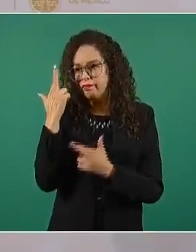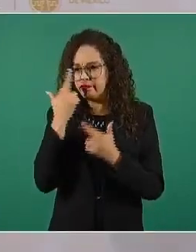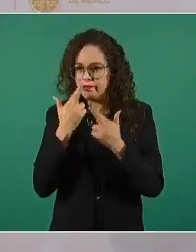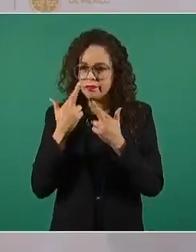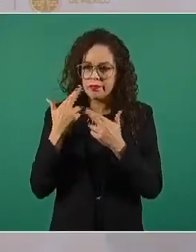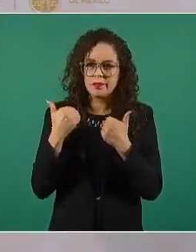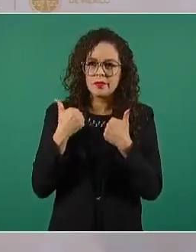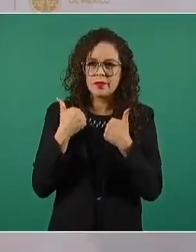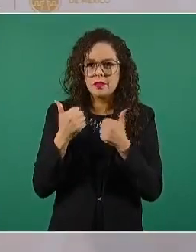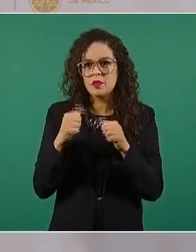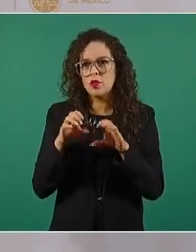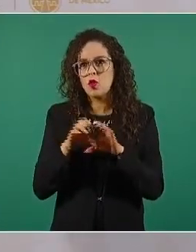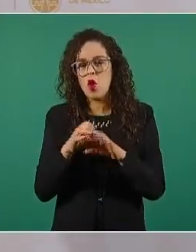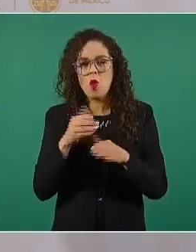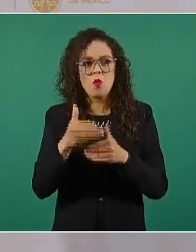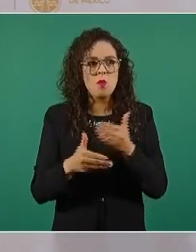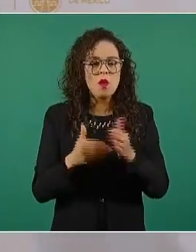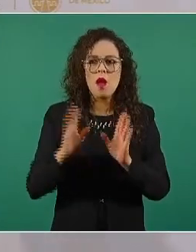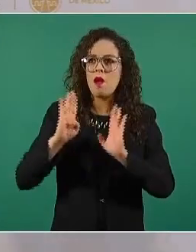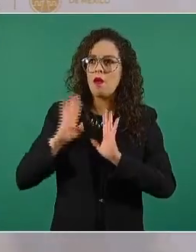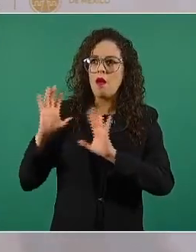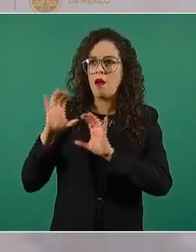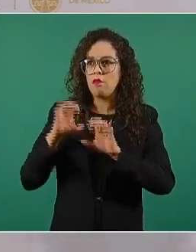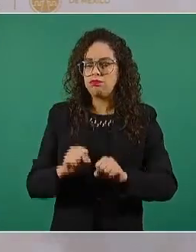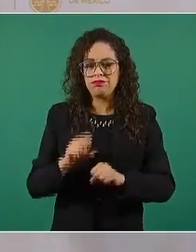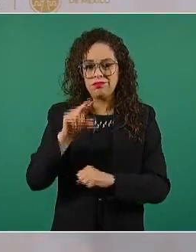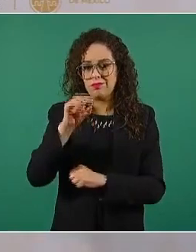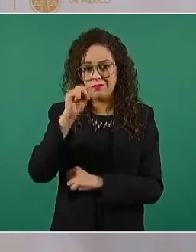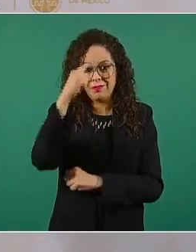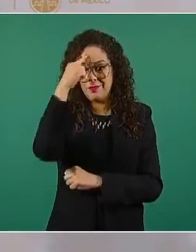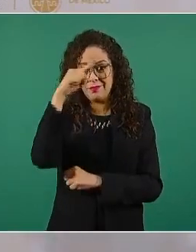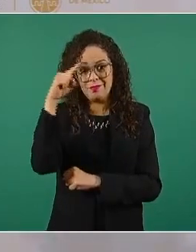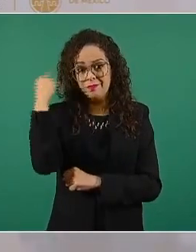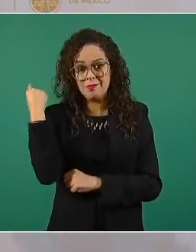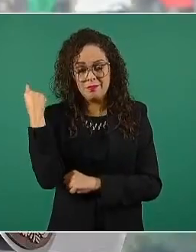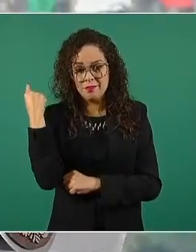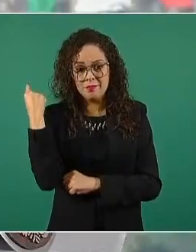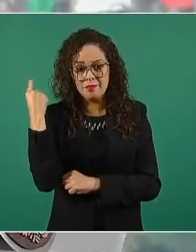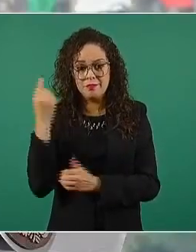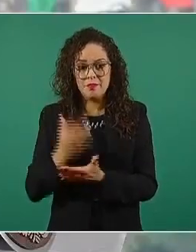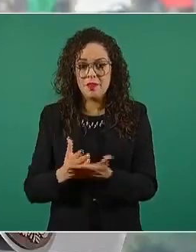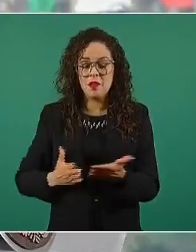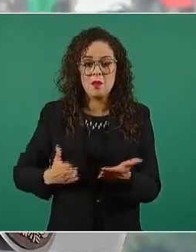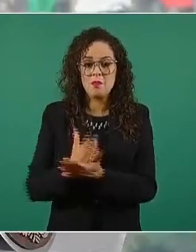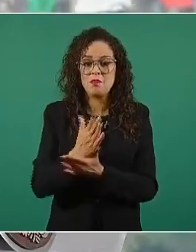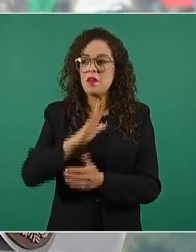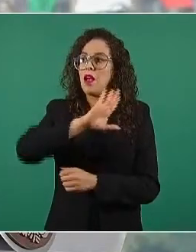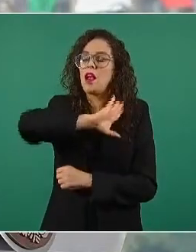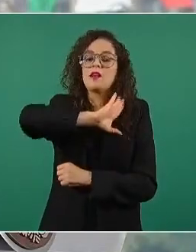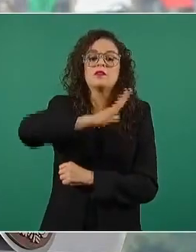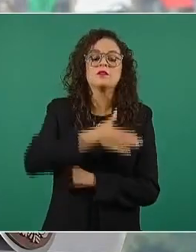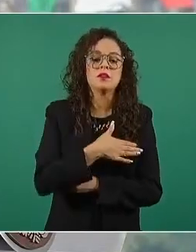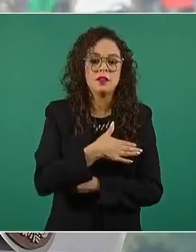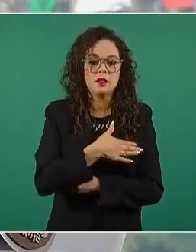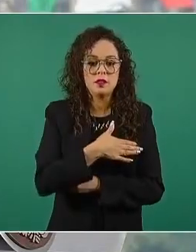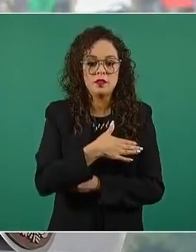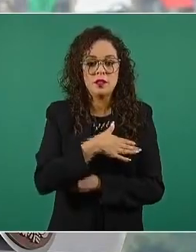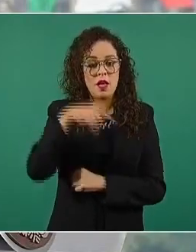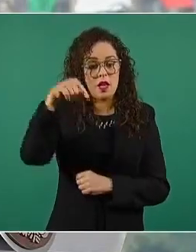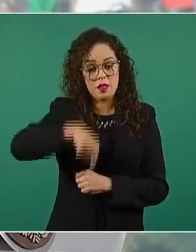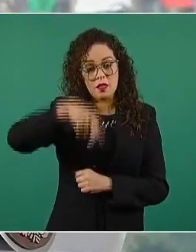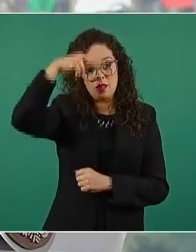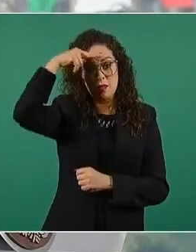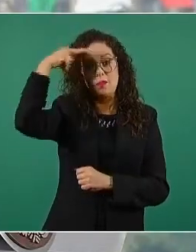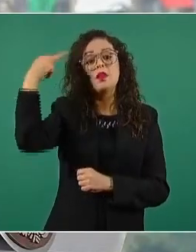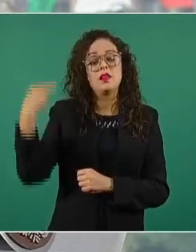sobre el proceso de ocupación militar y colonización española en nuestro